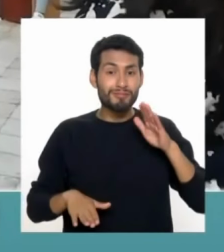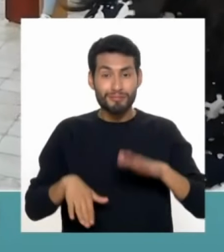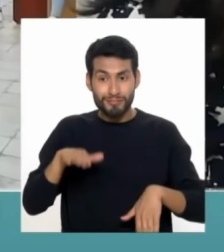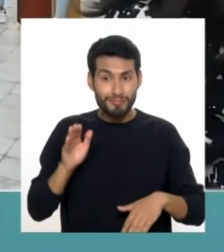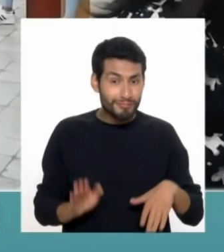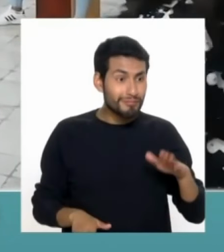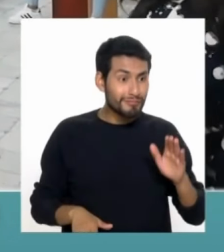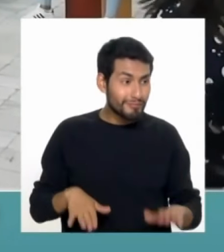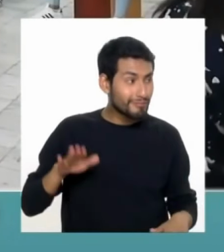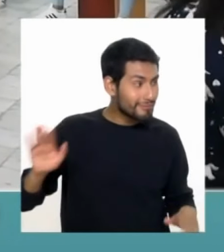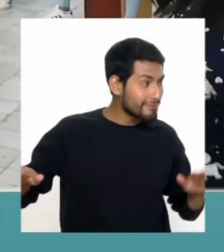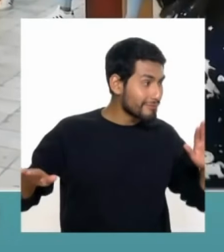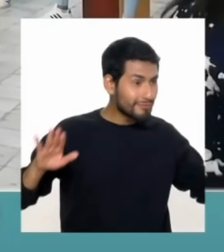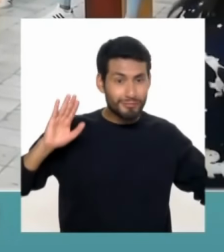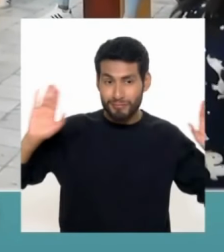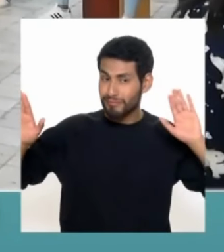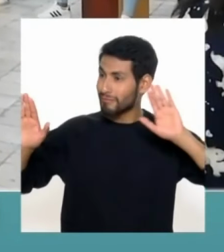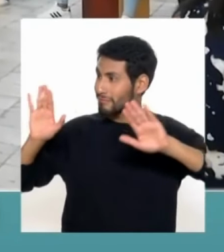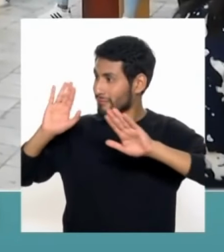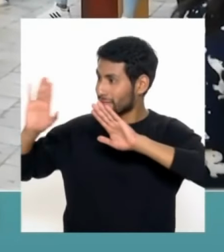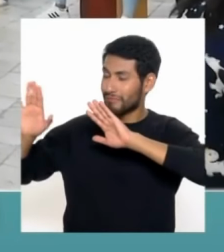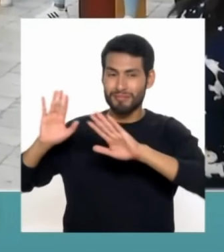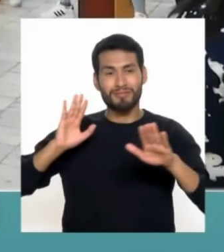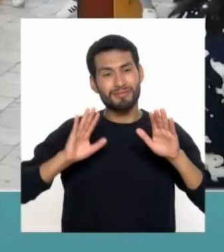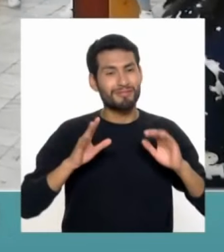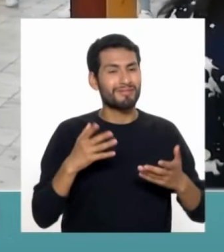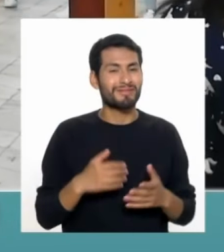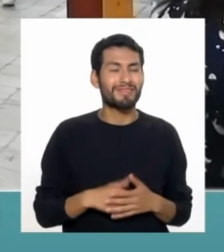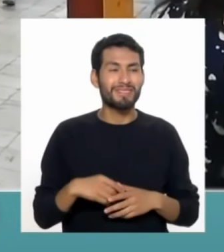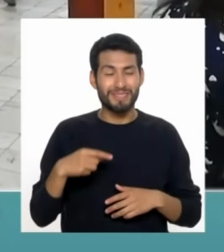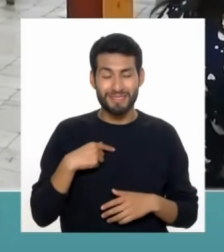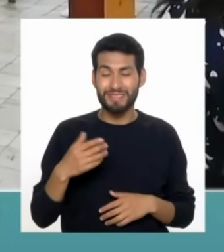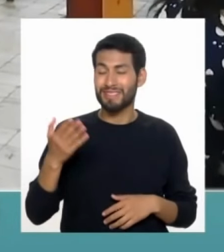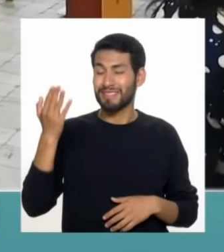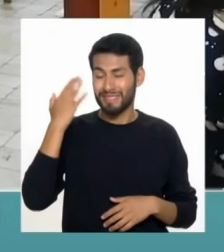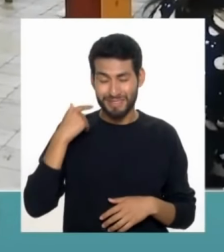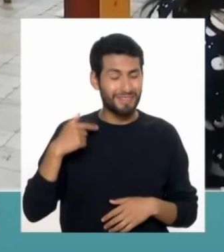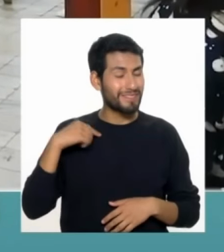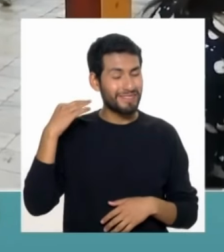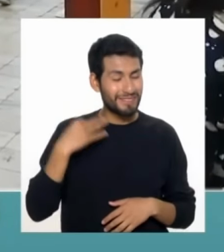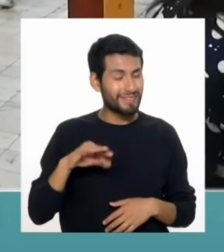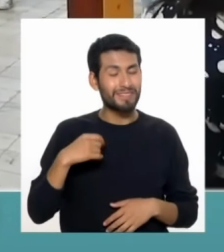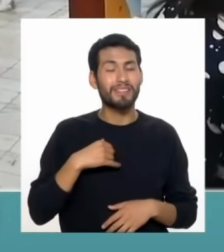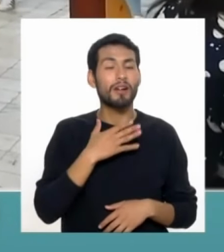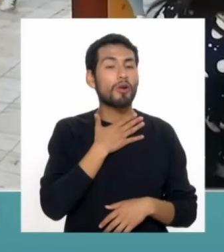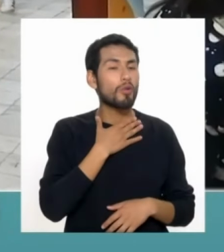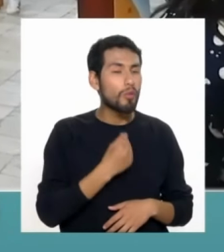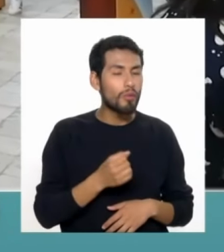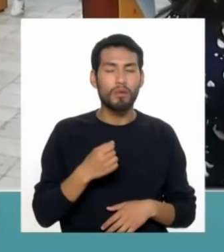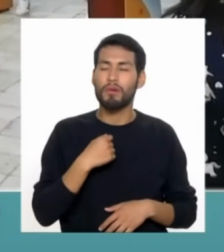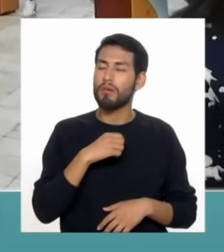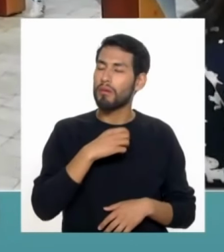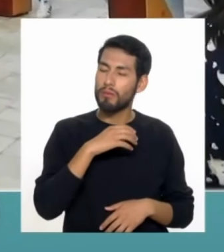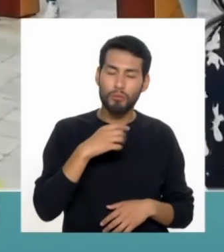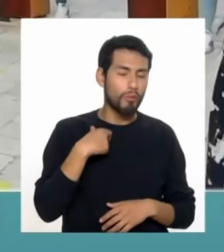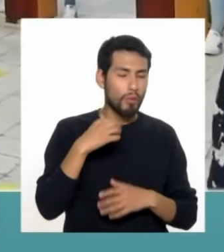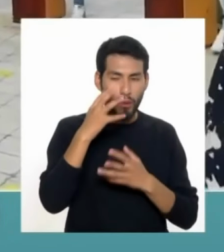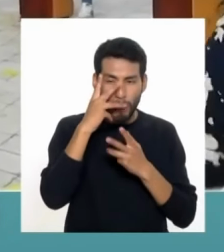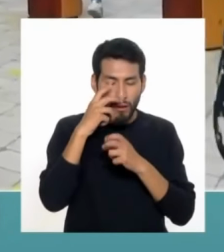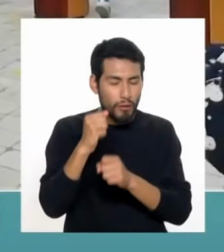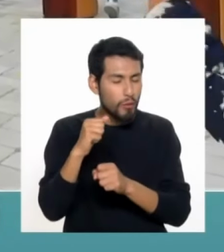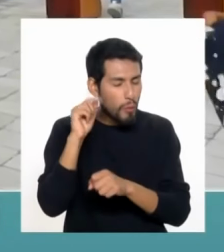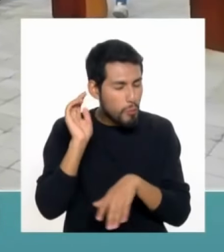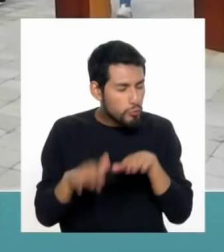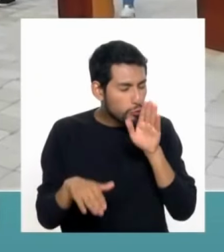en todo caso. Entonces, en mi caso, yo siempre me he sentido atraído por la percusión, ¿no? De